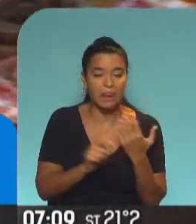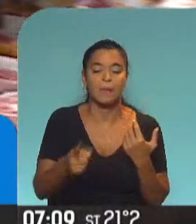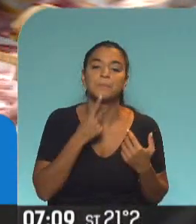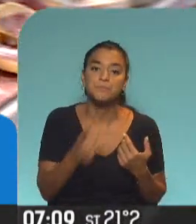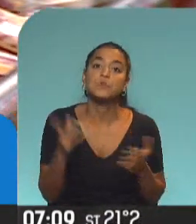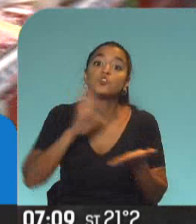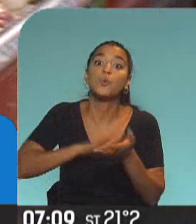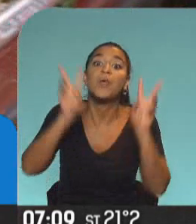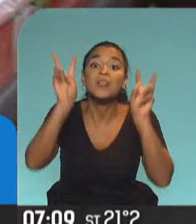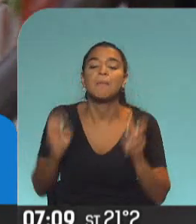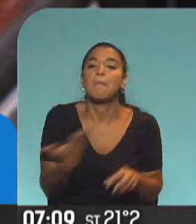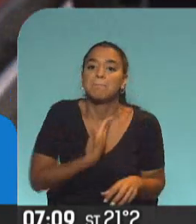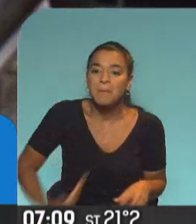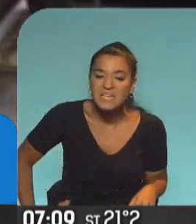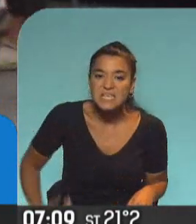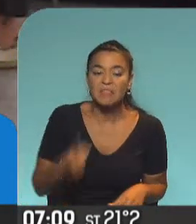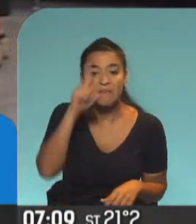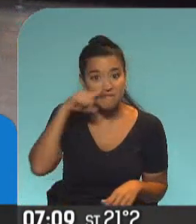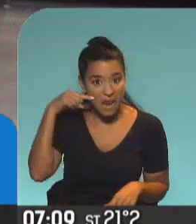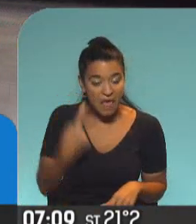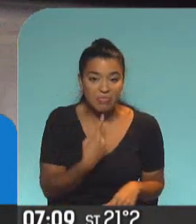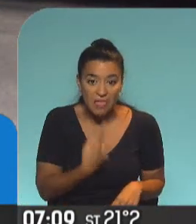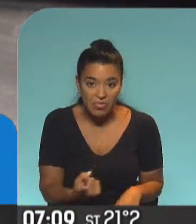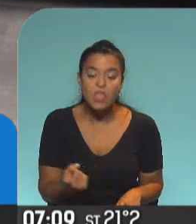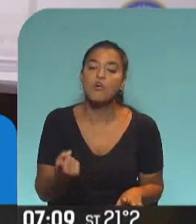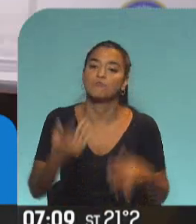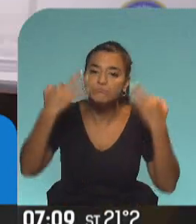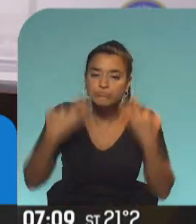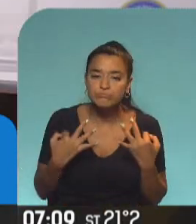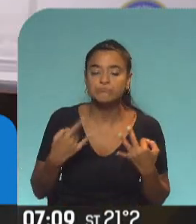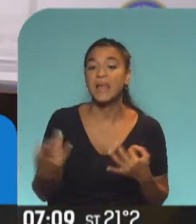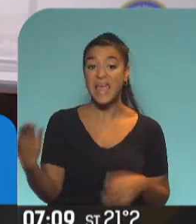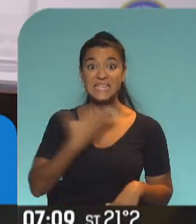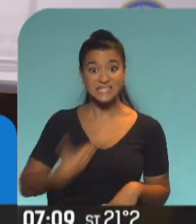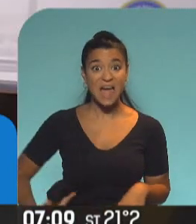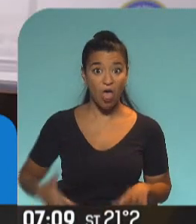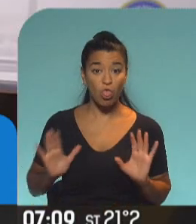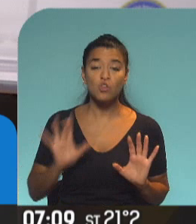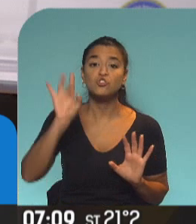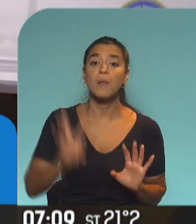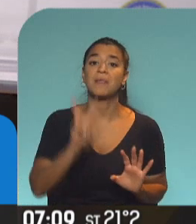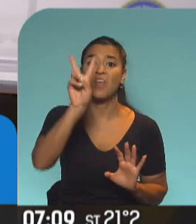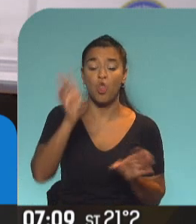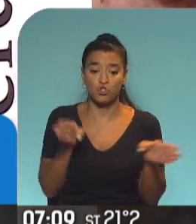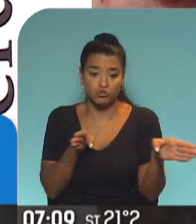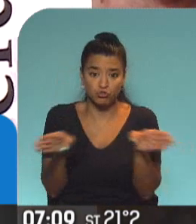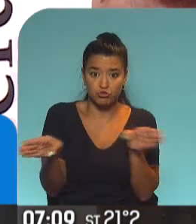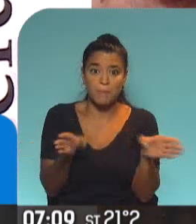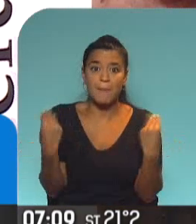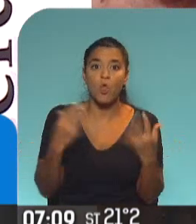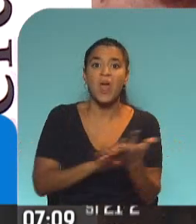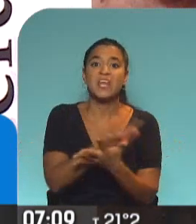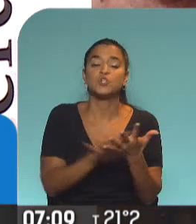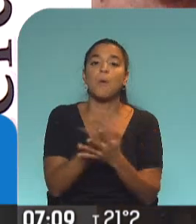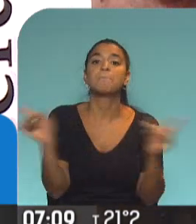esta cuestión, el presidente Alberto Fernández afirmó: el Estado solo tiene dos canales para resolver